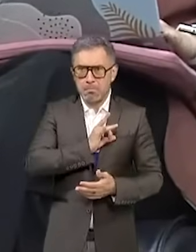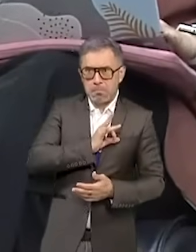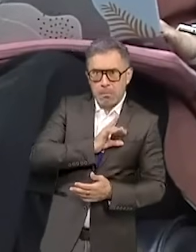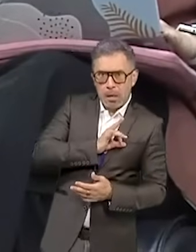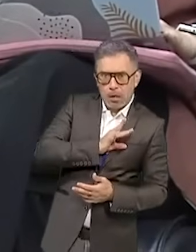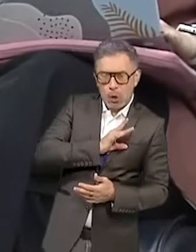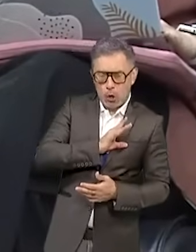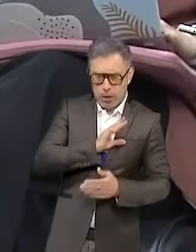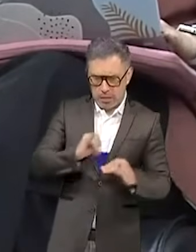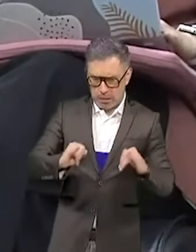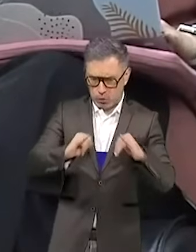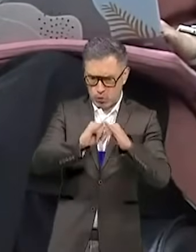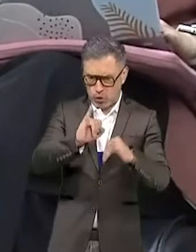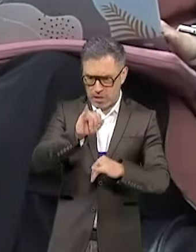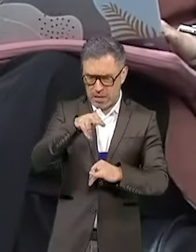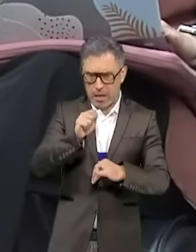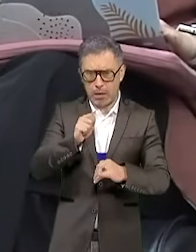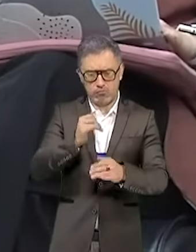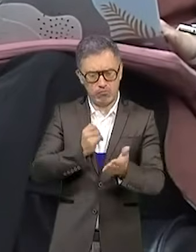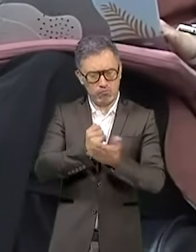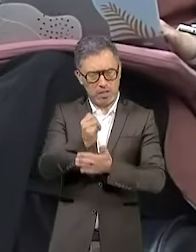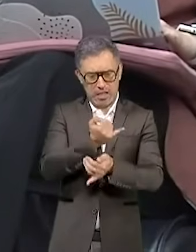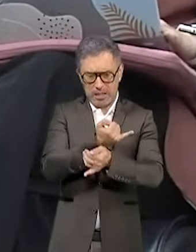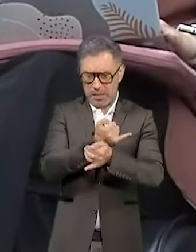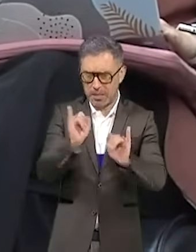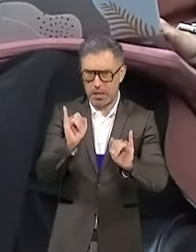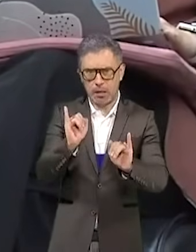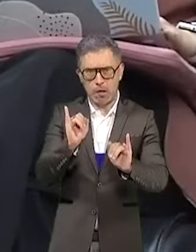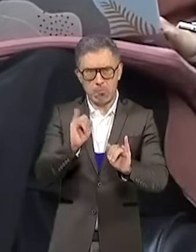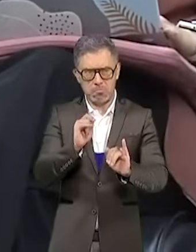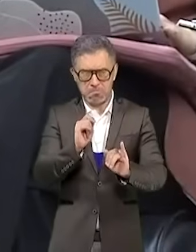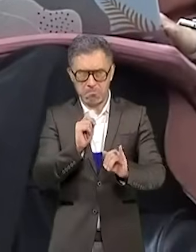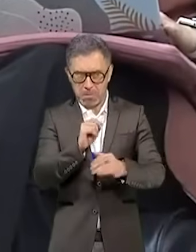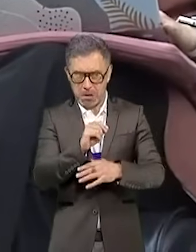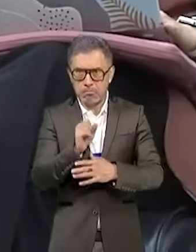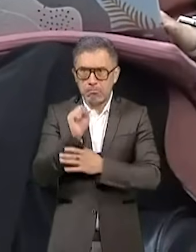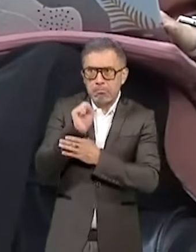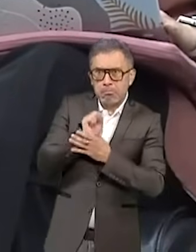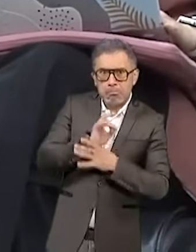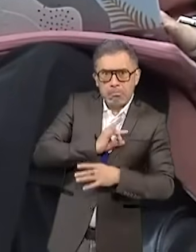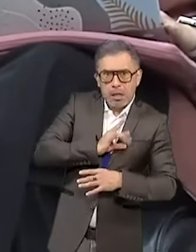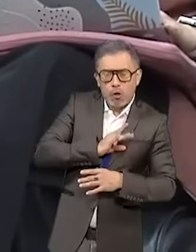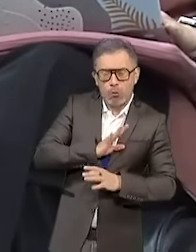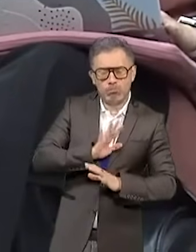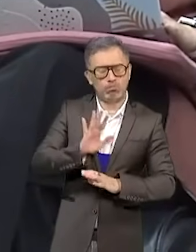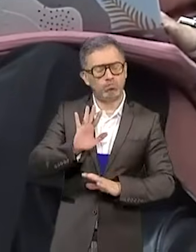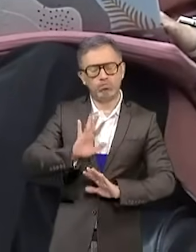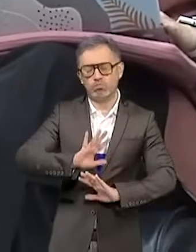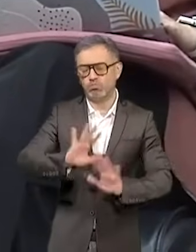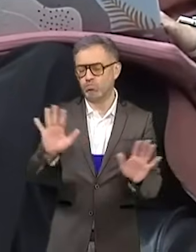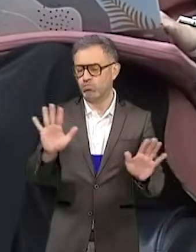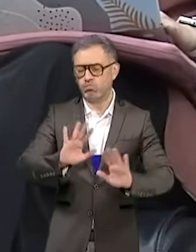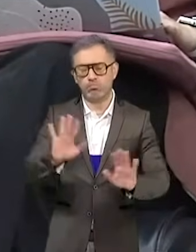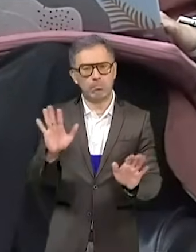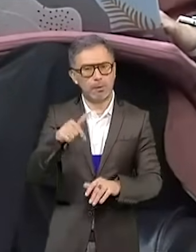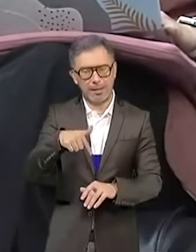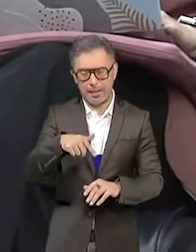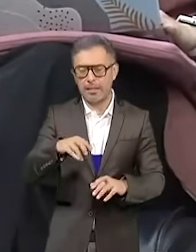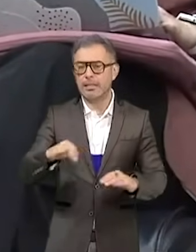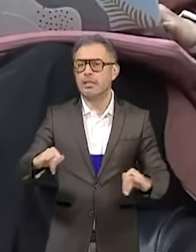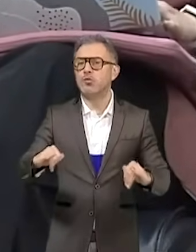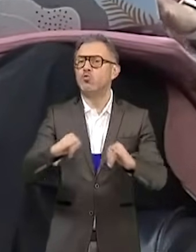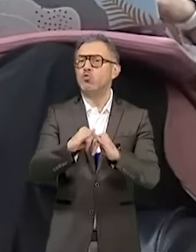e independencia. Y creo que ante esa situación, lo que nos toca hacer, como lo hemos hecho en este instituto,